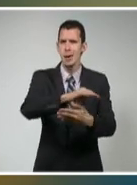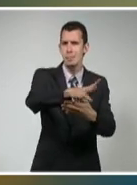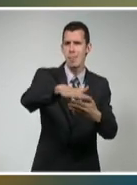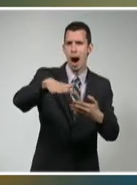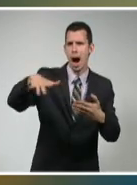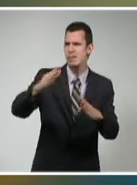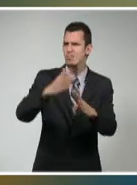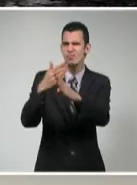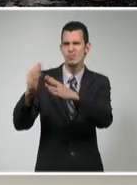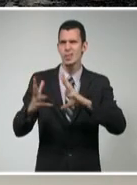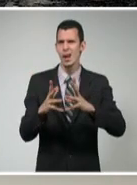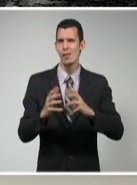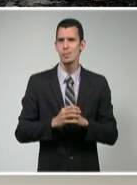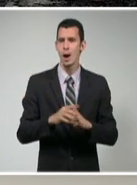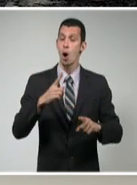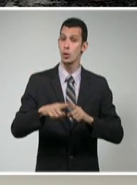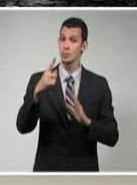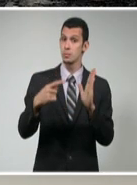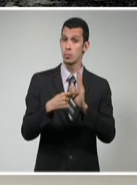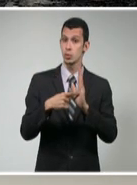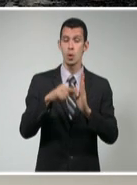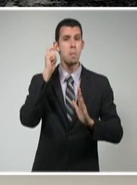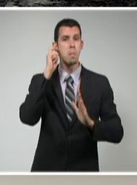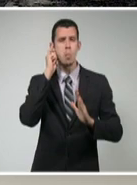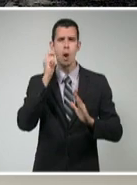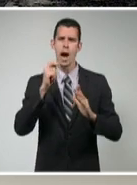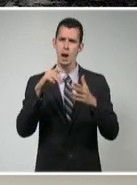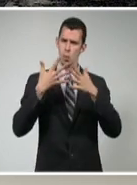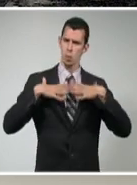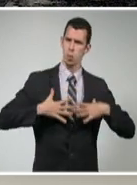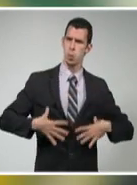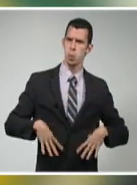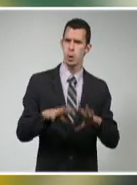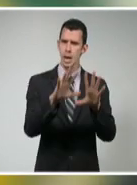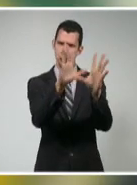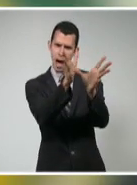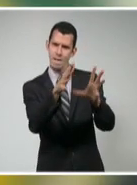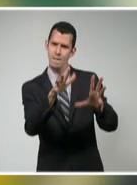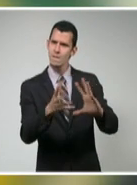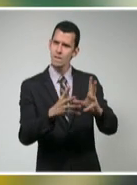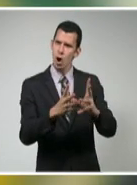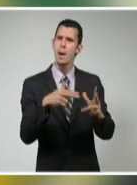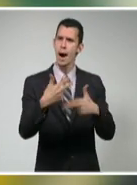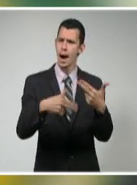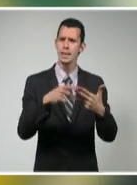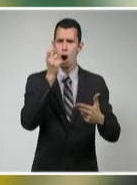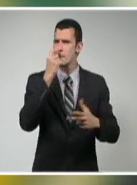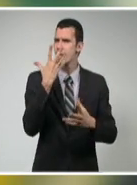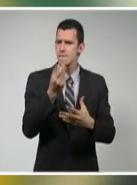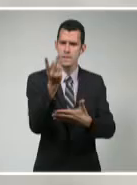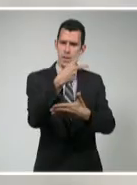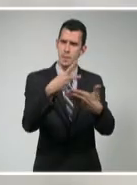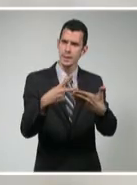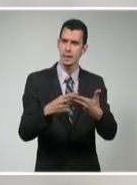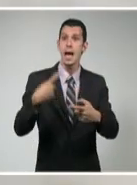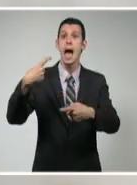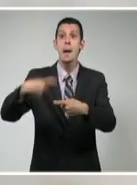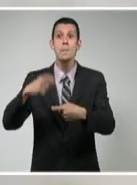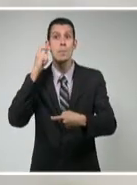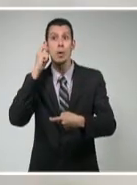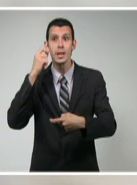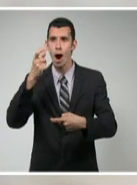conceptual, al cuerpo femenino, al desnudo, a la naturaleza y a su esposa, Gertrudis Luttke. Y fue un constante experimentador